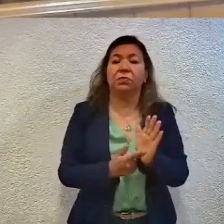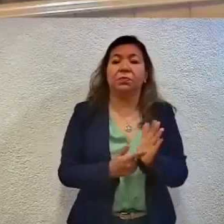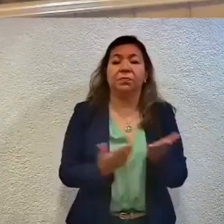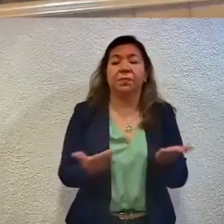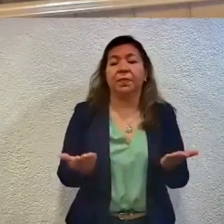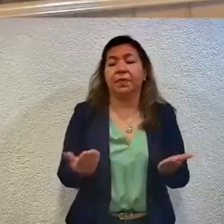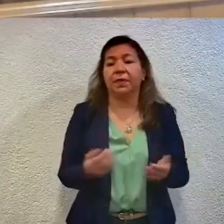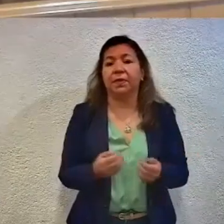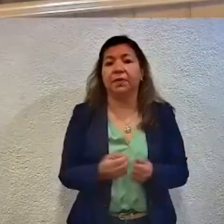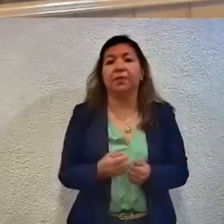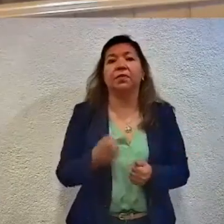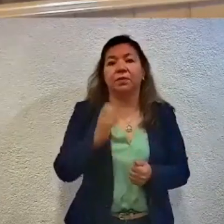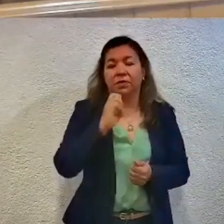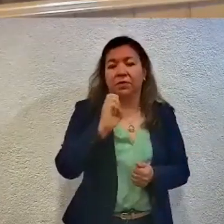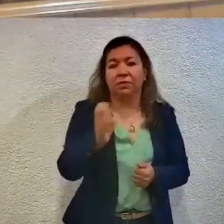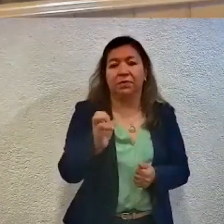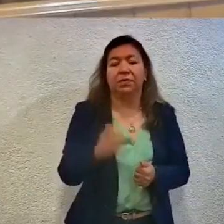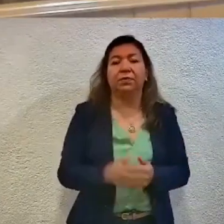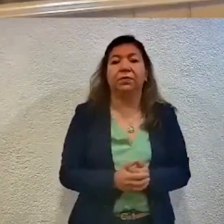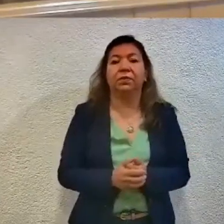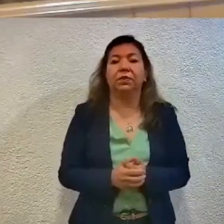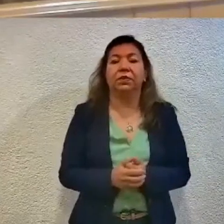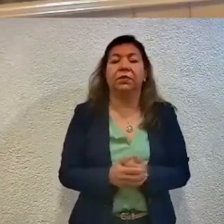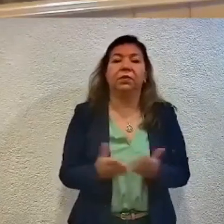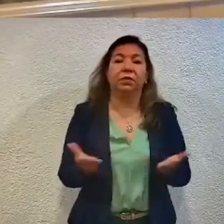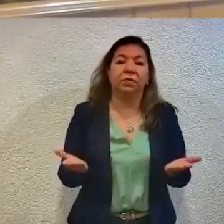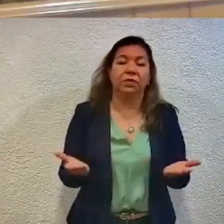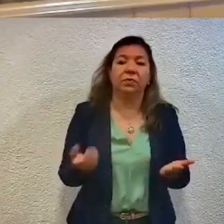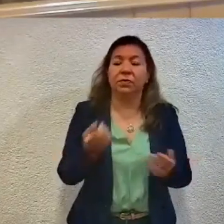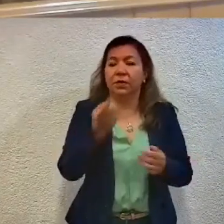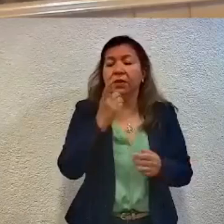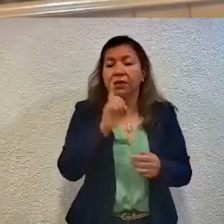estuvo en posibilidad de emitir pronunciamiento al respecto.